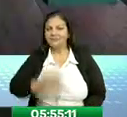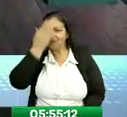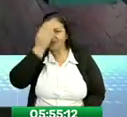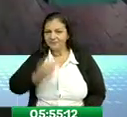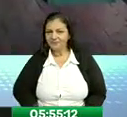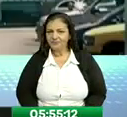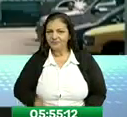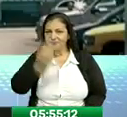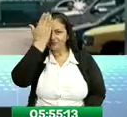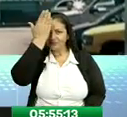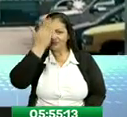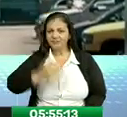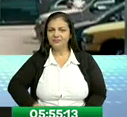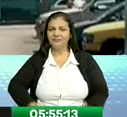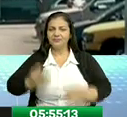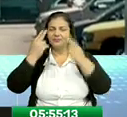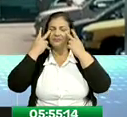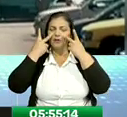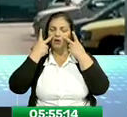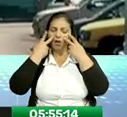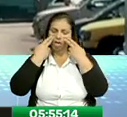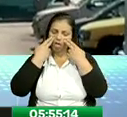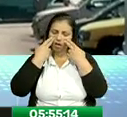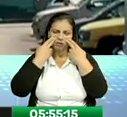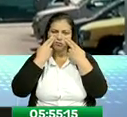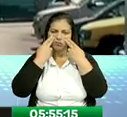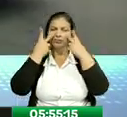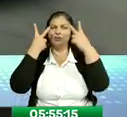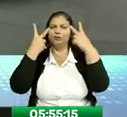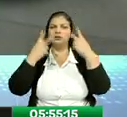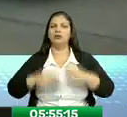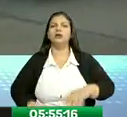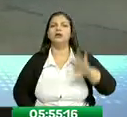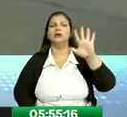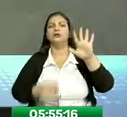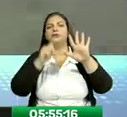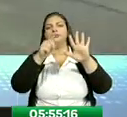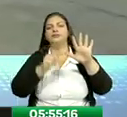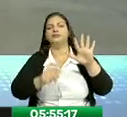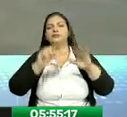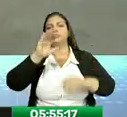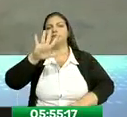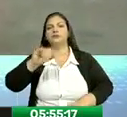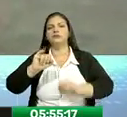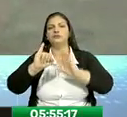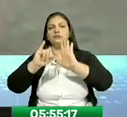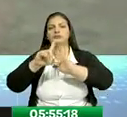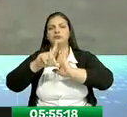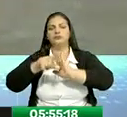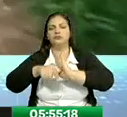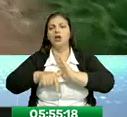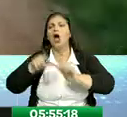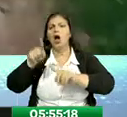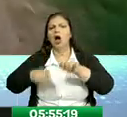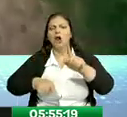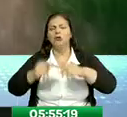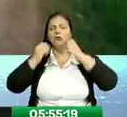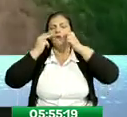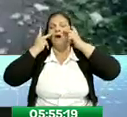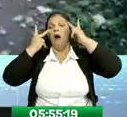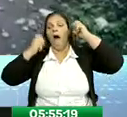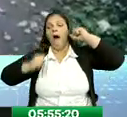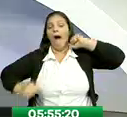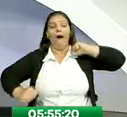buenos días. Levántate, cuerpo vago, 5:56. Mucha gente está dormida, otros ya están despiertos. Y eso es